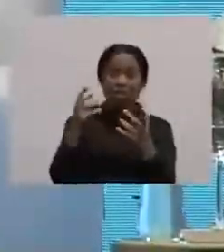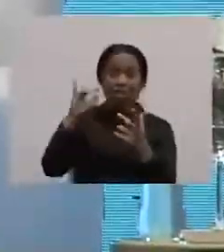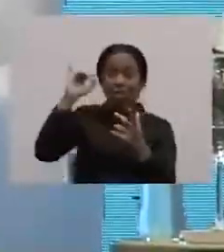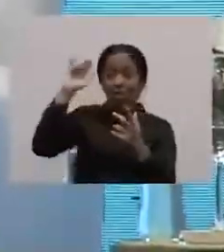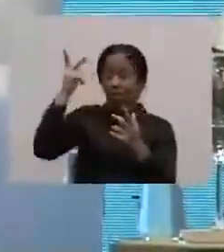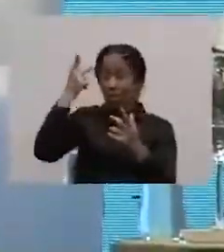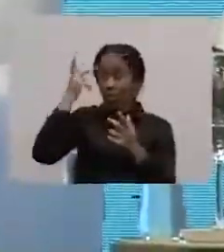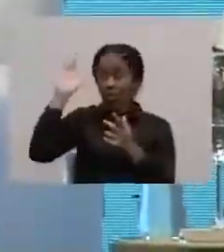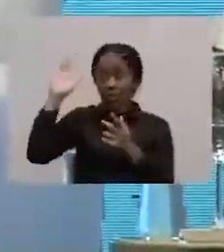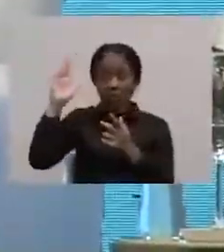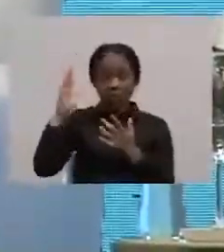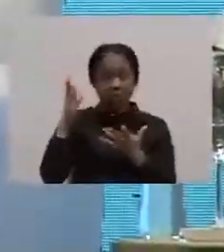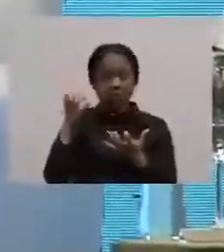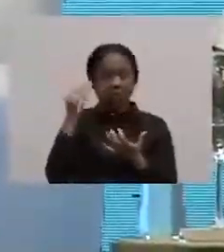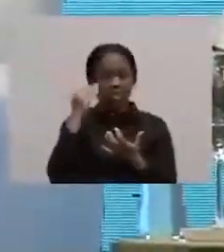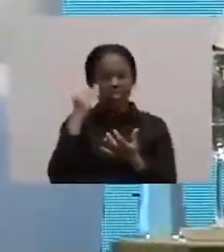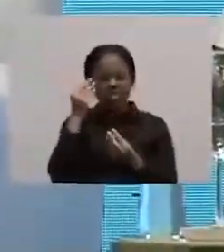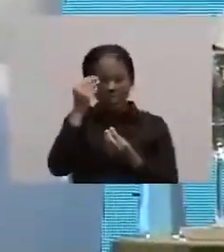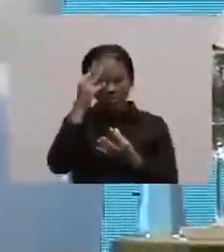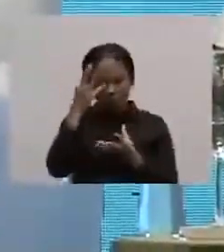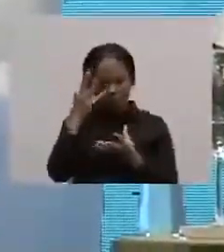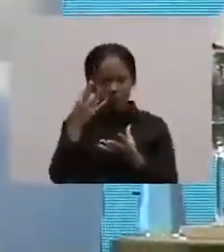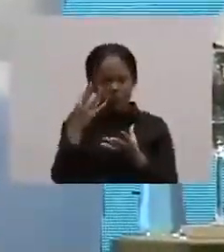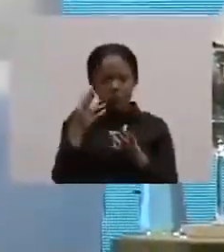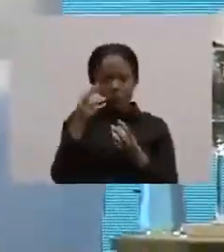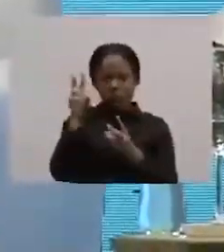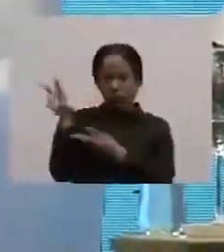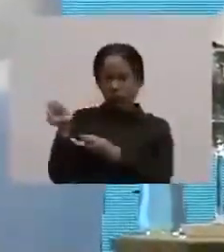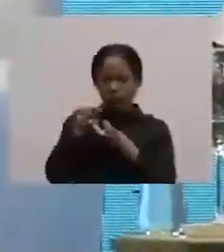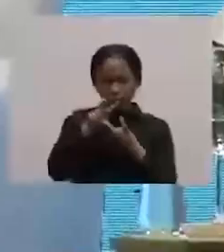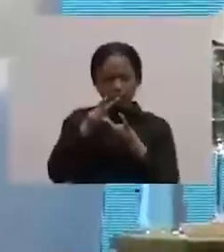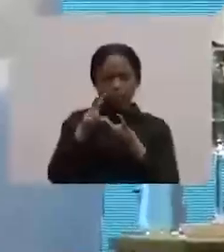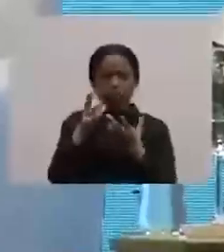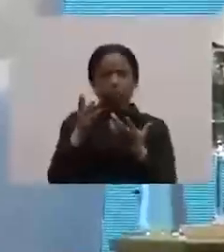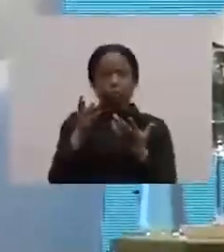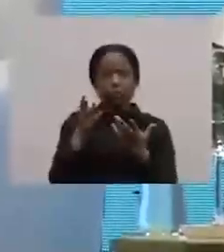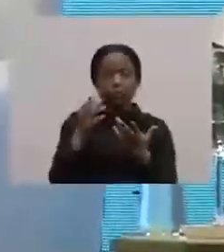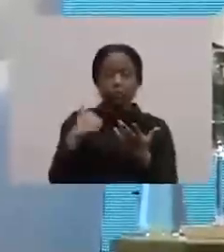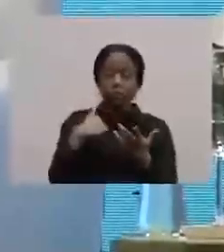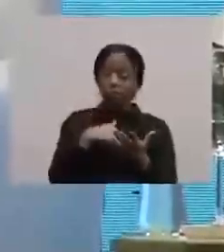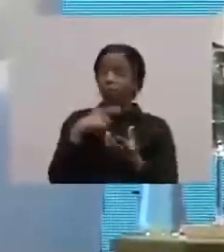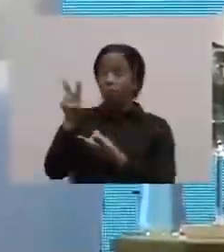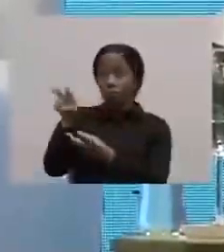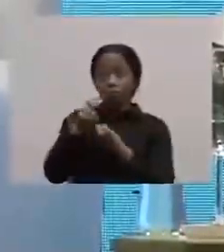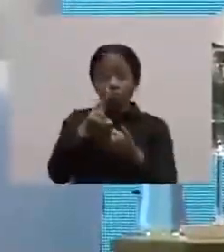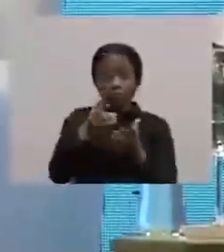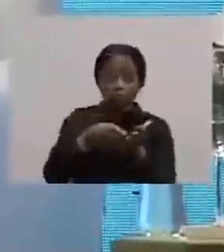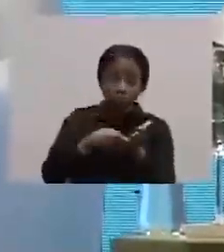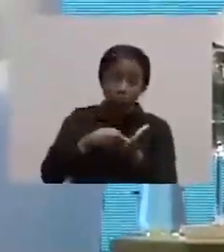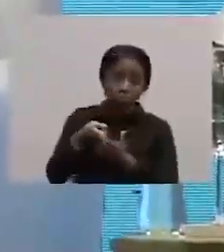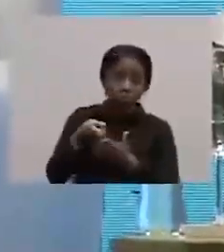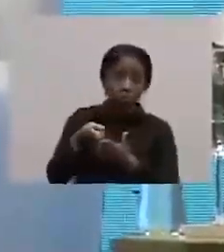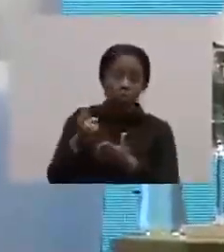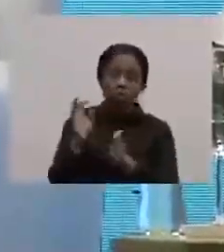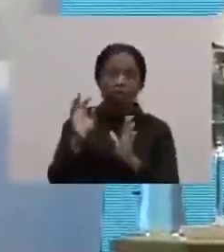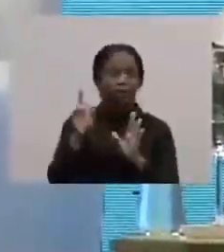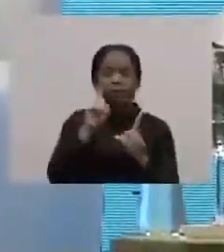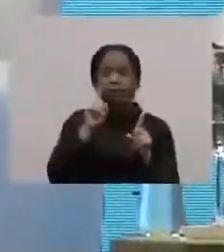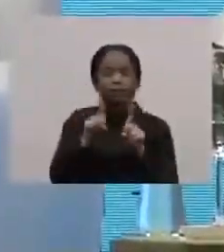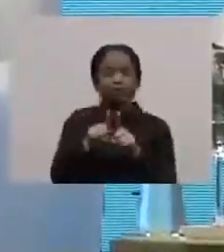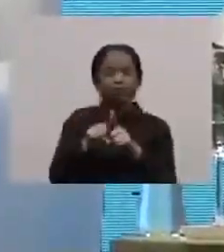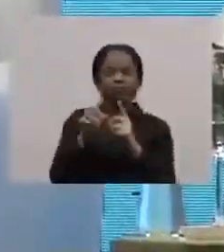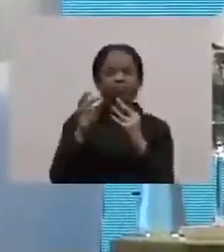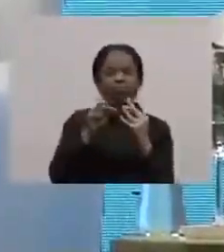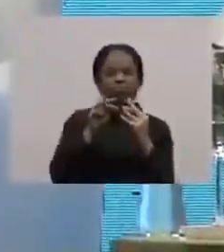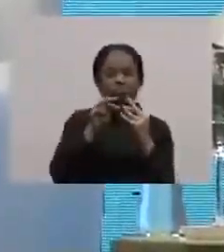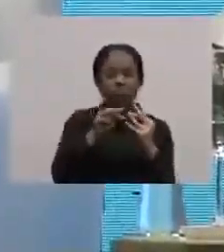no se digan. Entonces aquí hay una apuesta, o decimos la verdad, y esto se parece mucho como a la guerra.